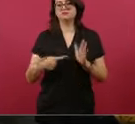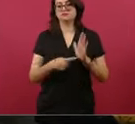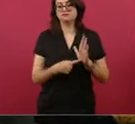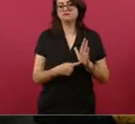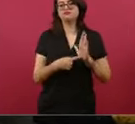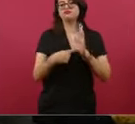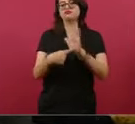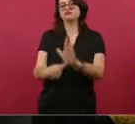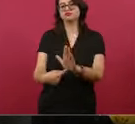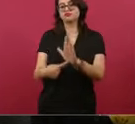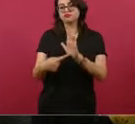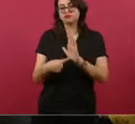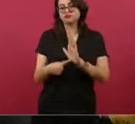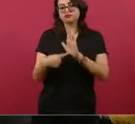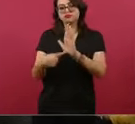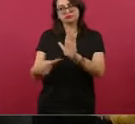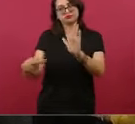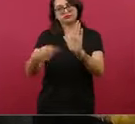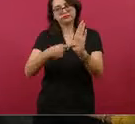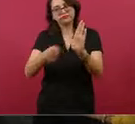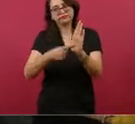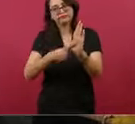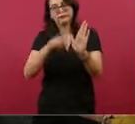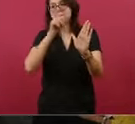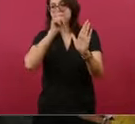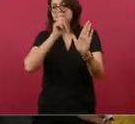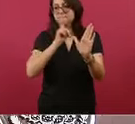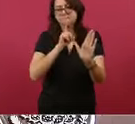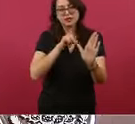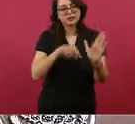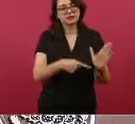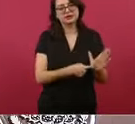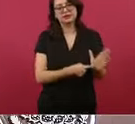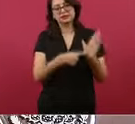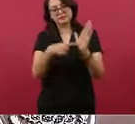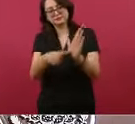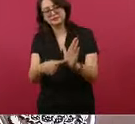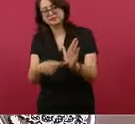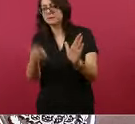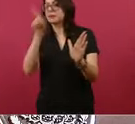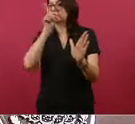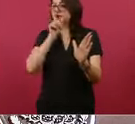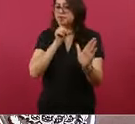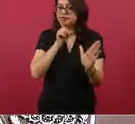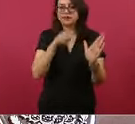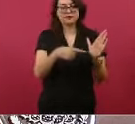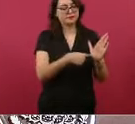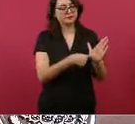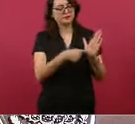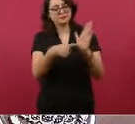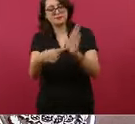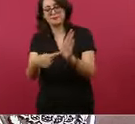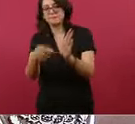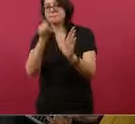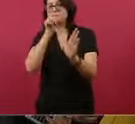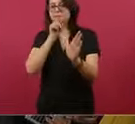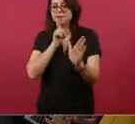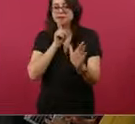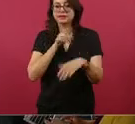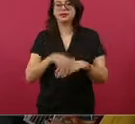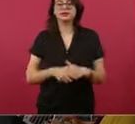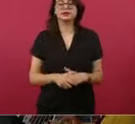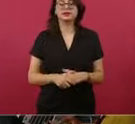esto no es cierto. ¿No tienes la